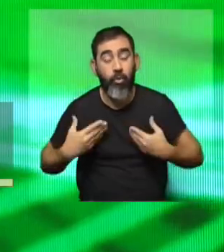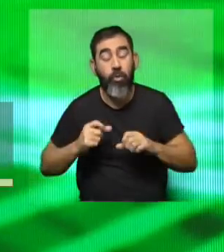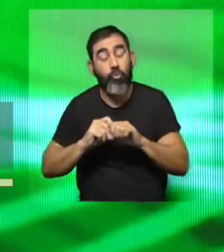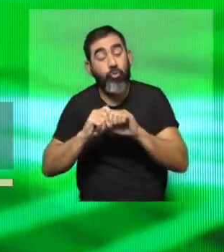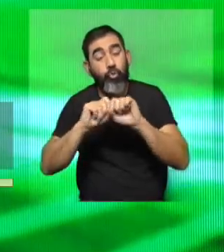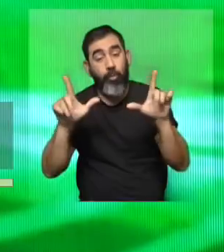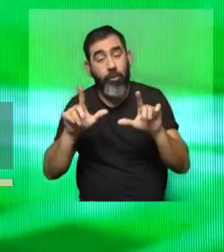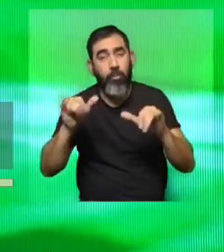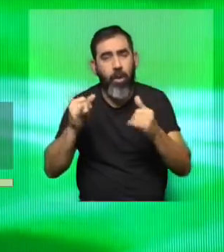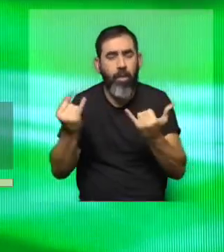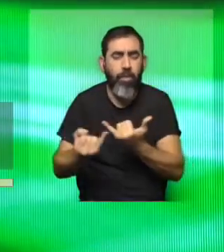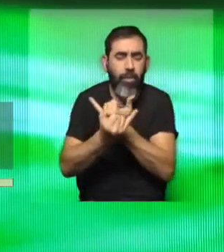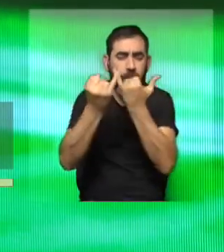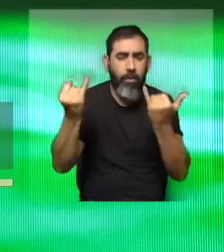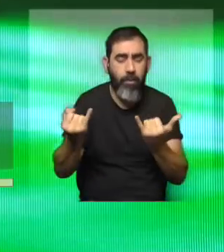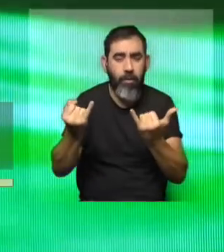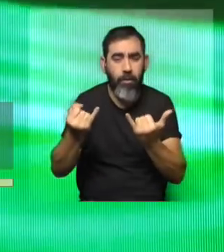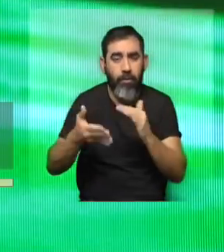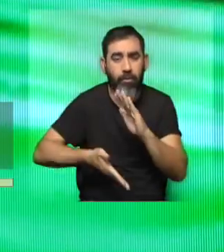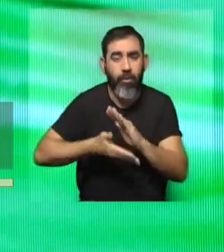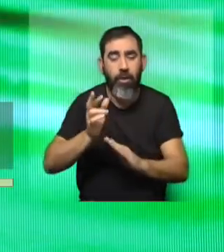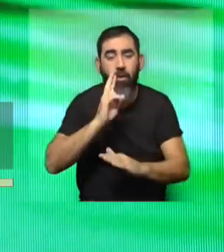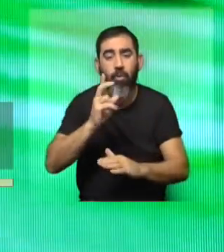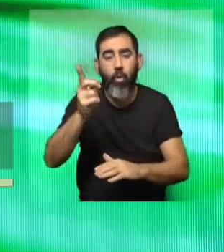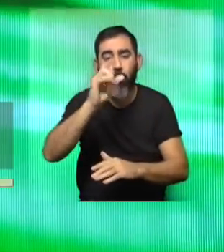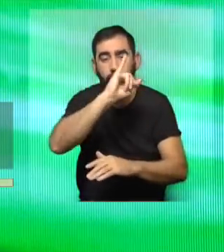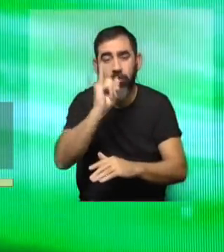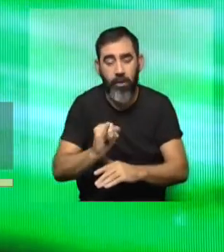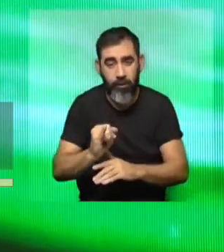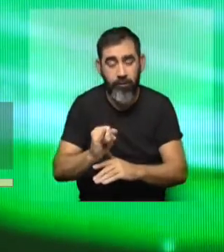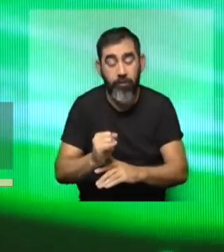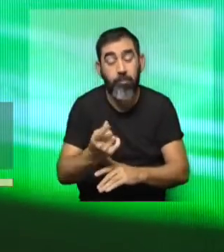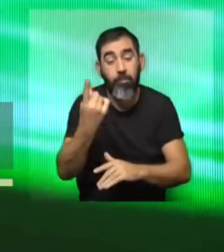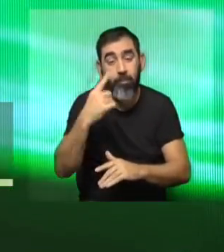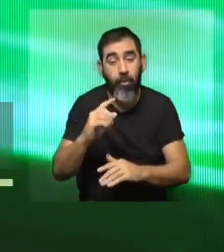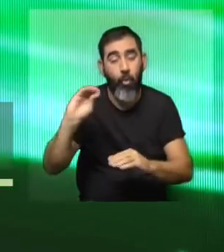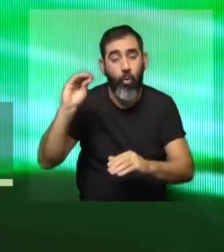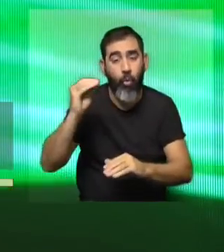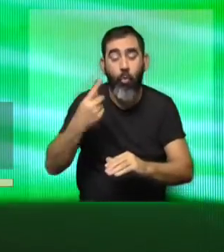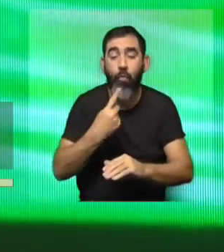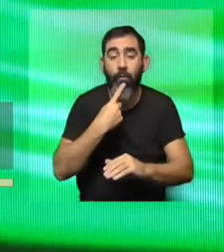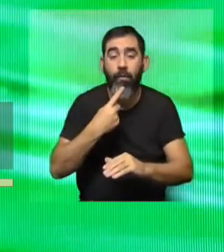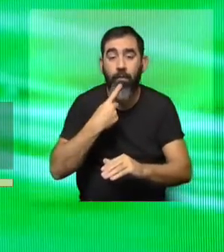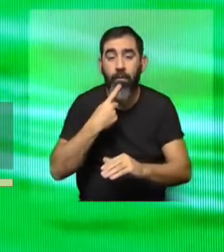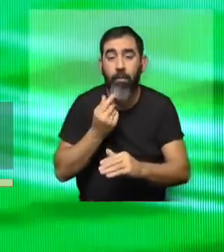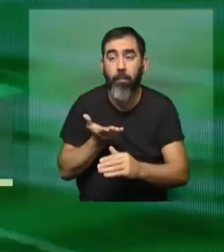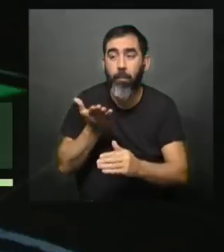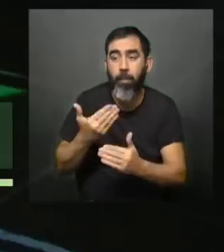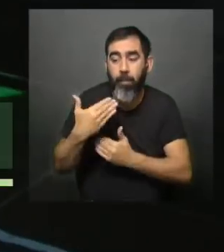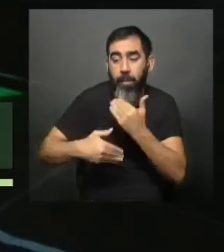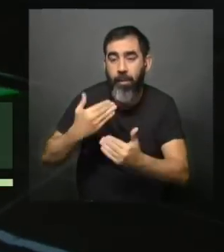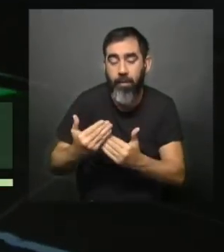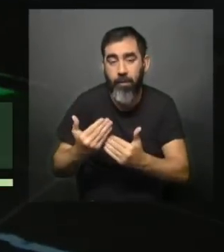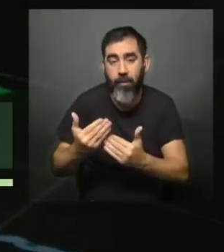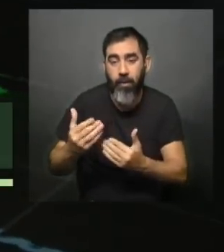sorpresivo porque ya habían pasado unos días desde la renuncia a Santiago González Pero bueno este los jóvenes en política siempre estamos pidiendo cancha Y